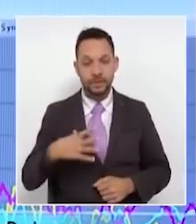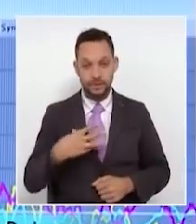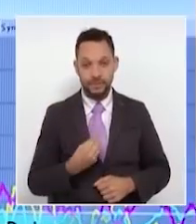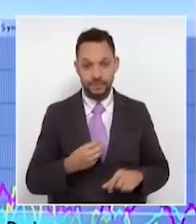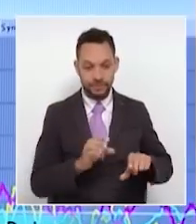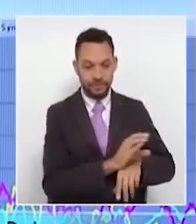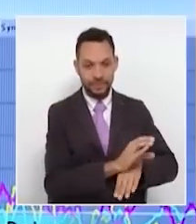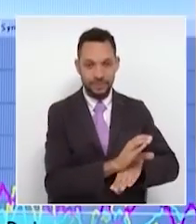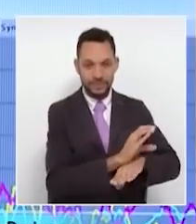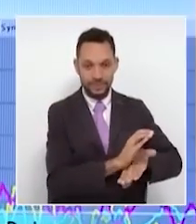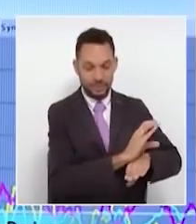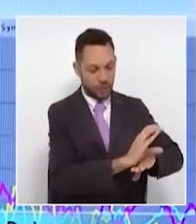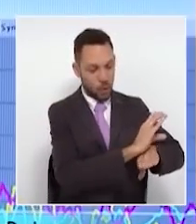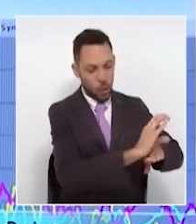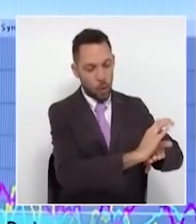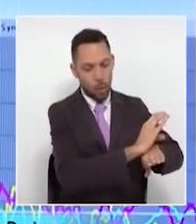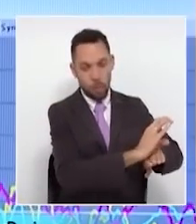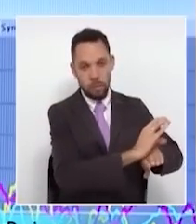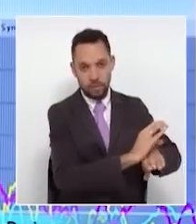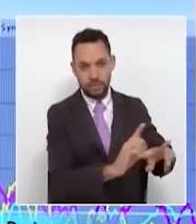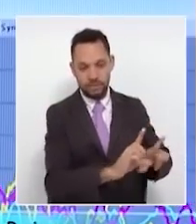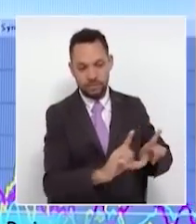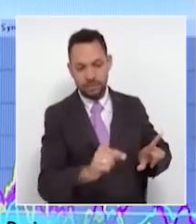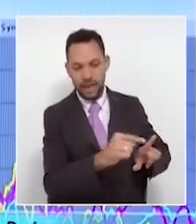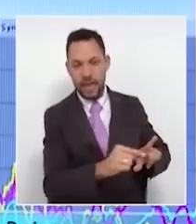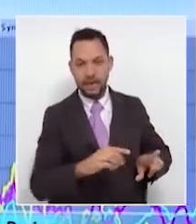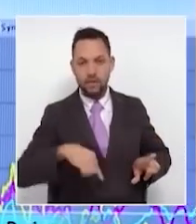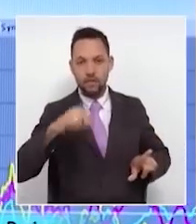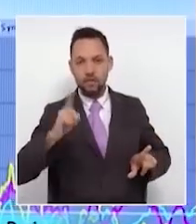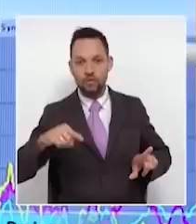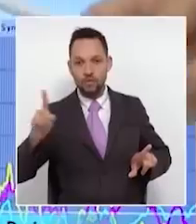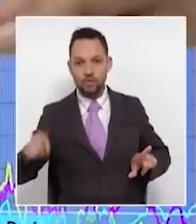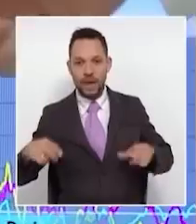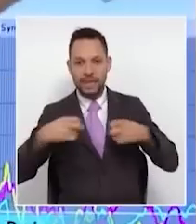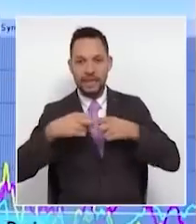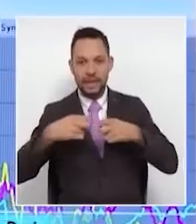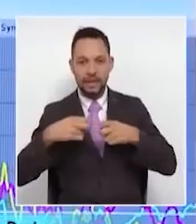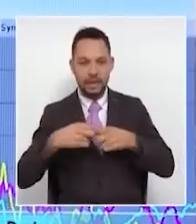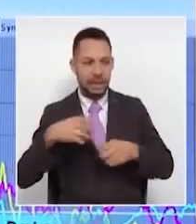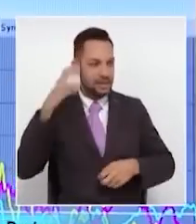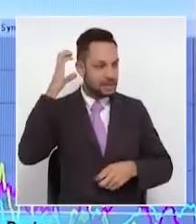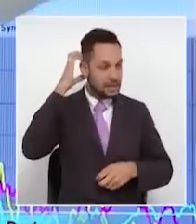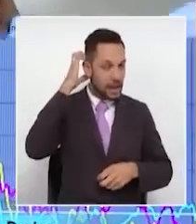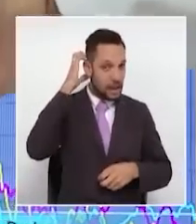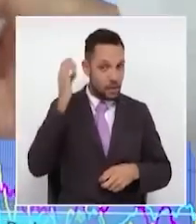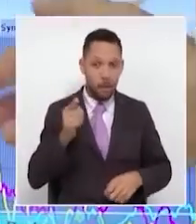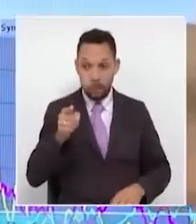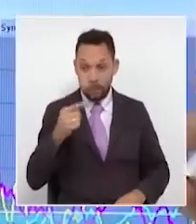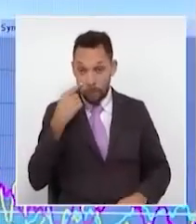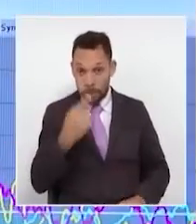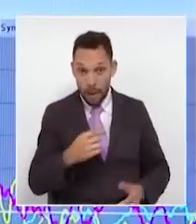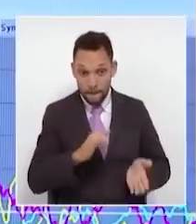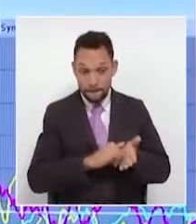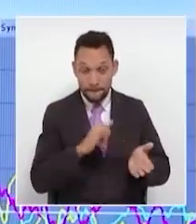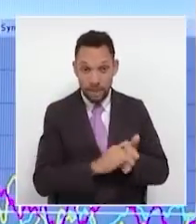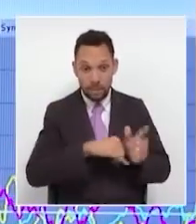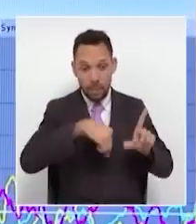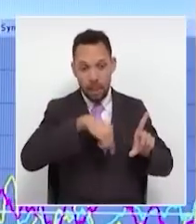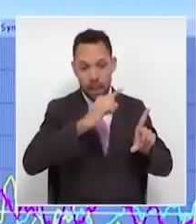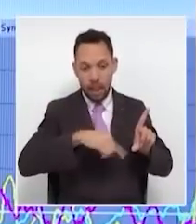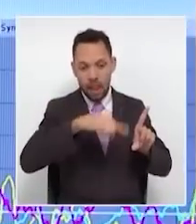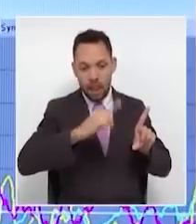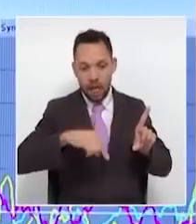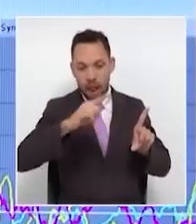si esta persona tiene tendencia a este tipo de producción entonces acá podemos ver las ondas eléctricas que se están captando